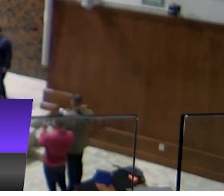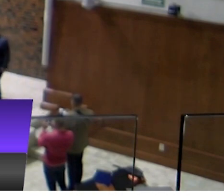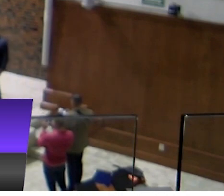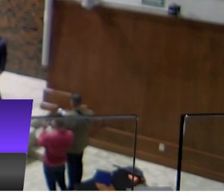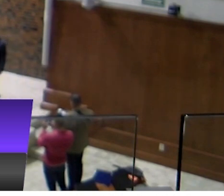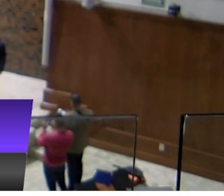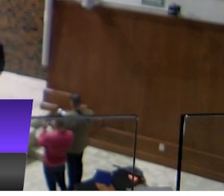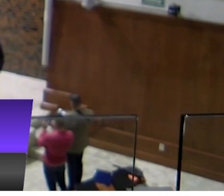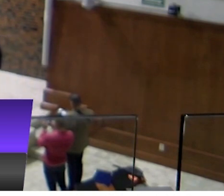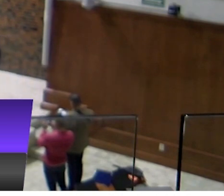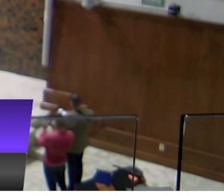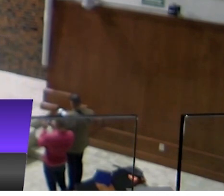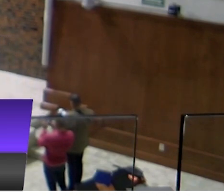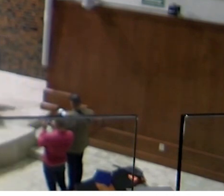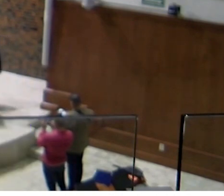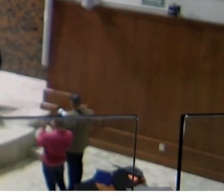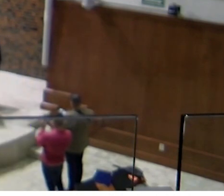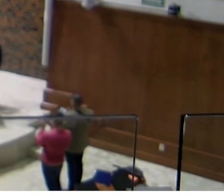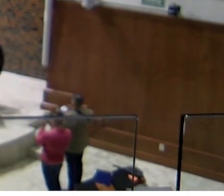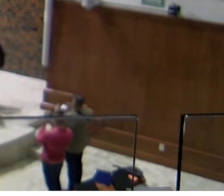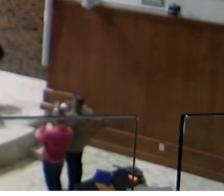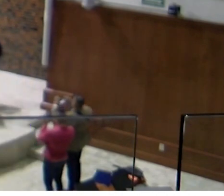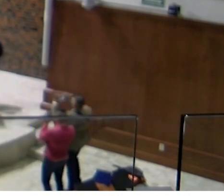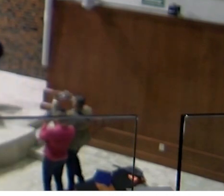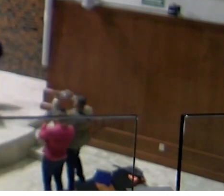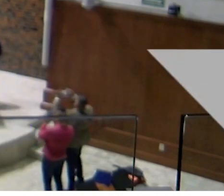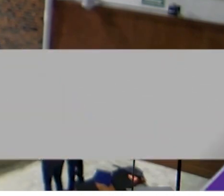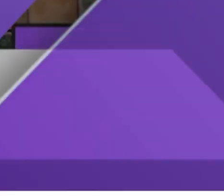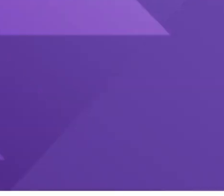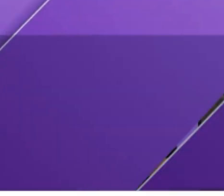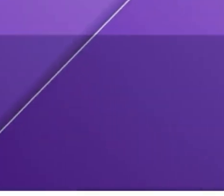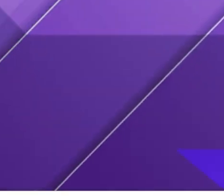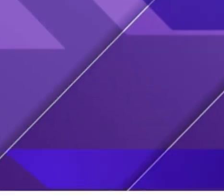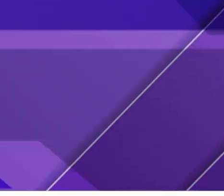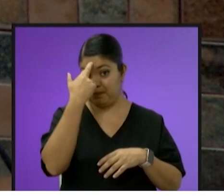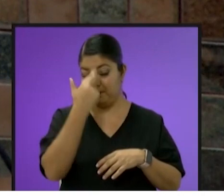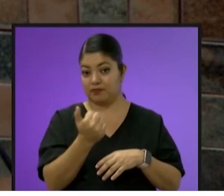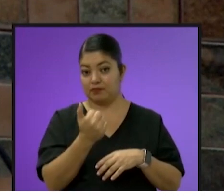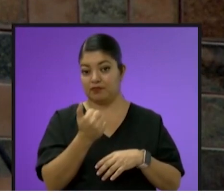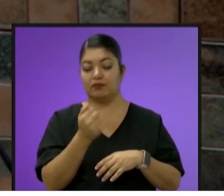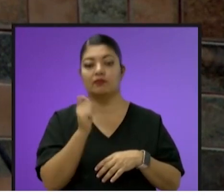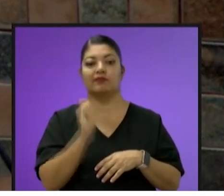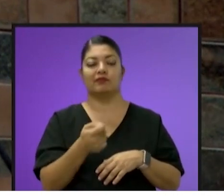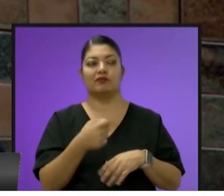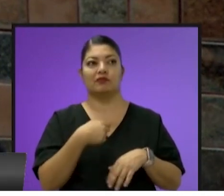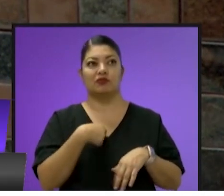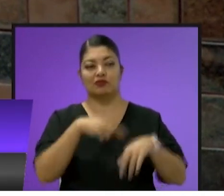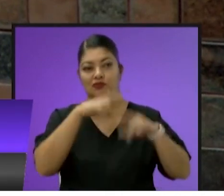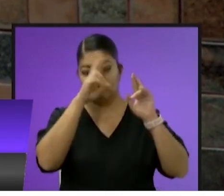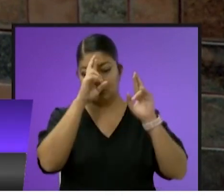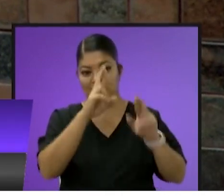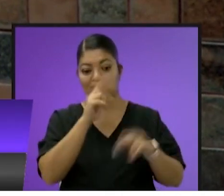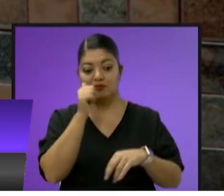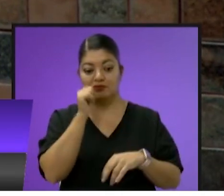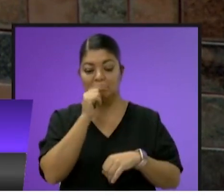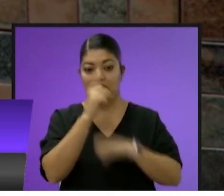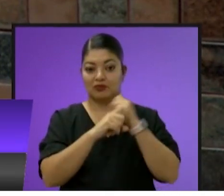destacada labor en la defensa de los derechos de las mujeres. Es un honor realizar año con